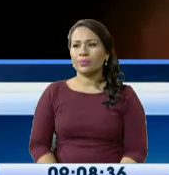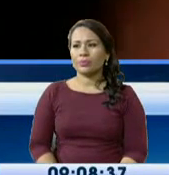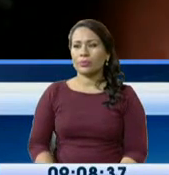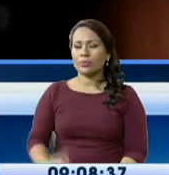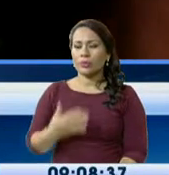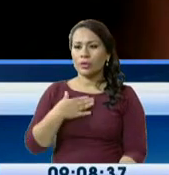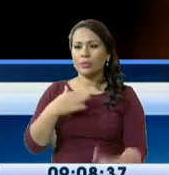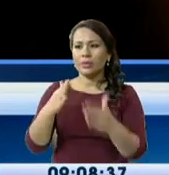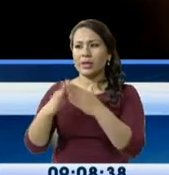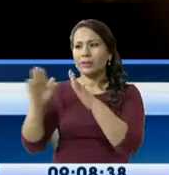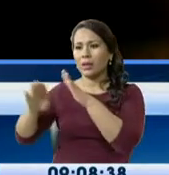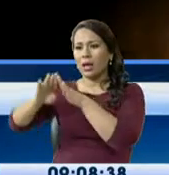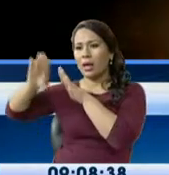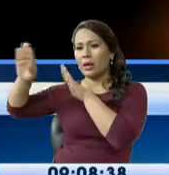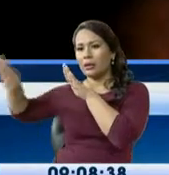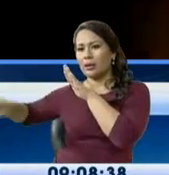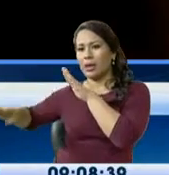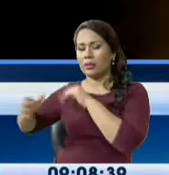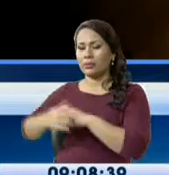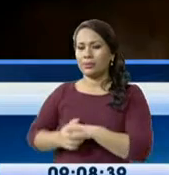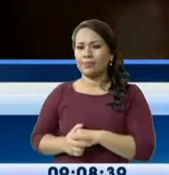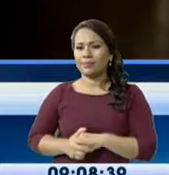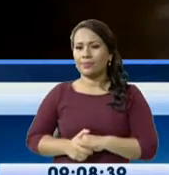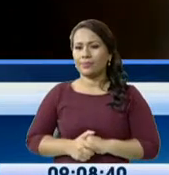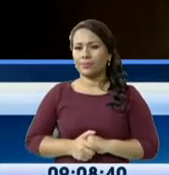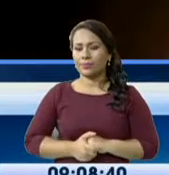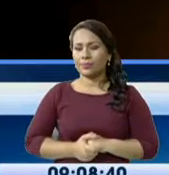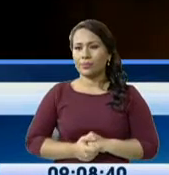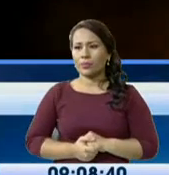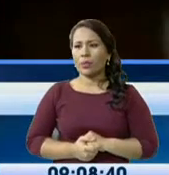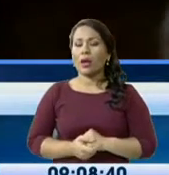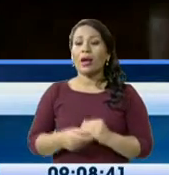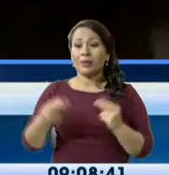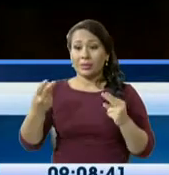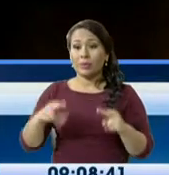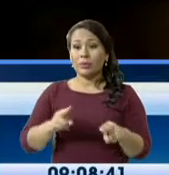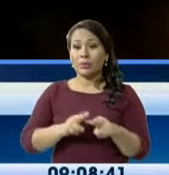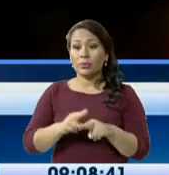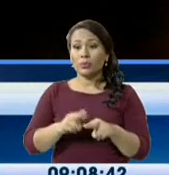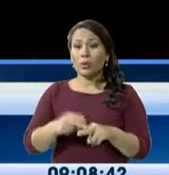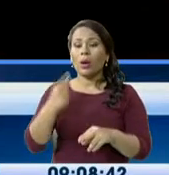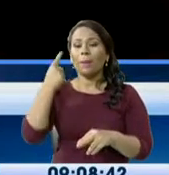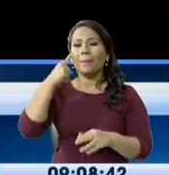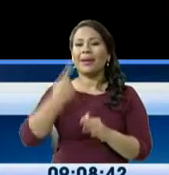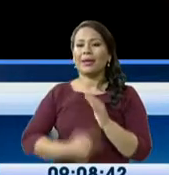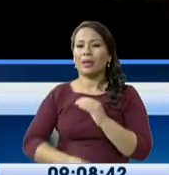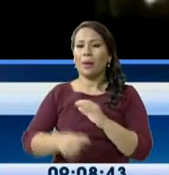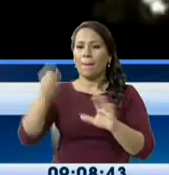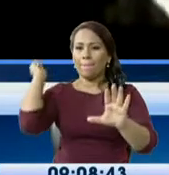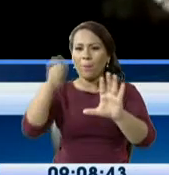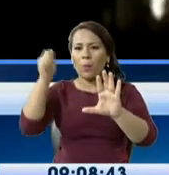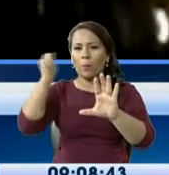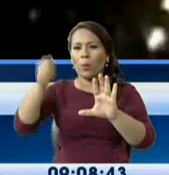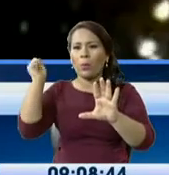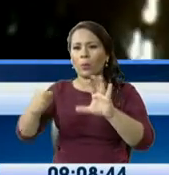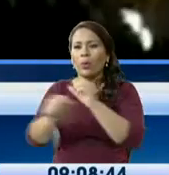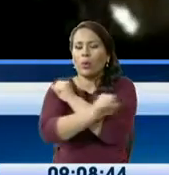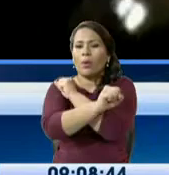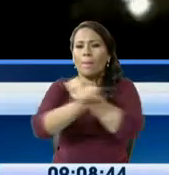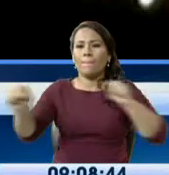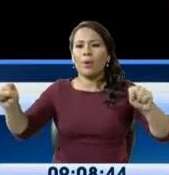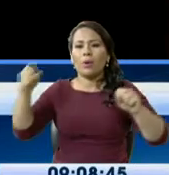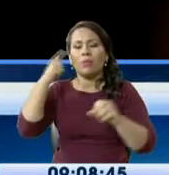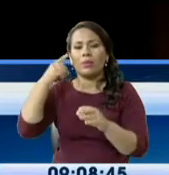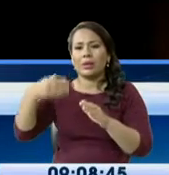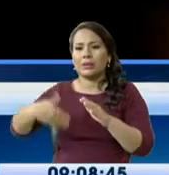de allá. Por la parte de allá. Incluso esa casa también la utilizaron algunas familias para poder salir, porque, señora, no había por dónde escapar